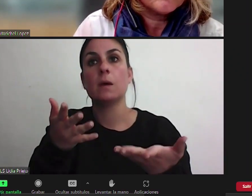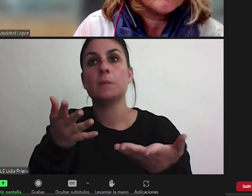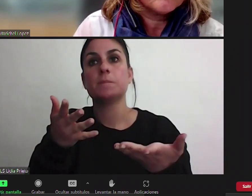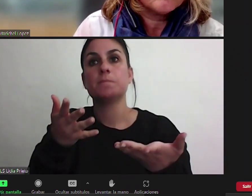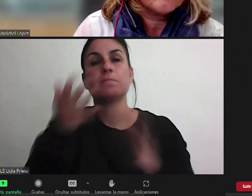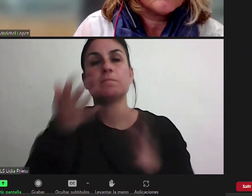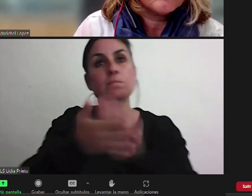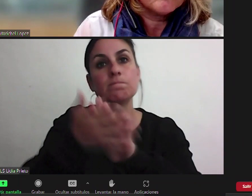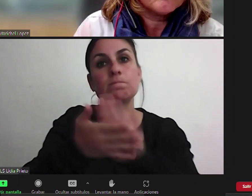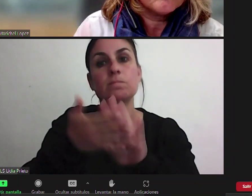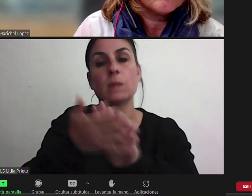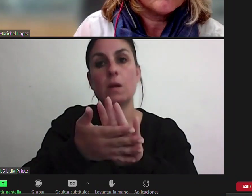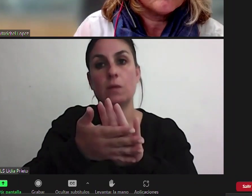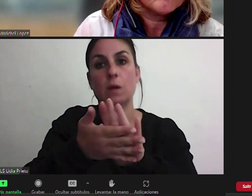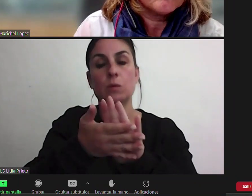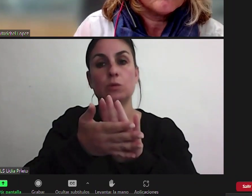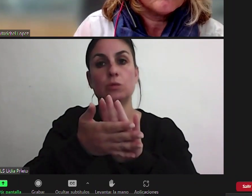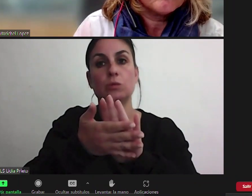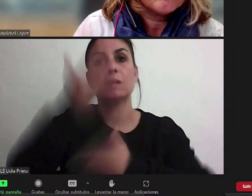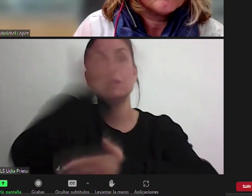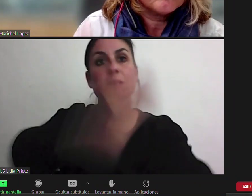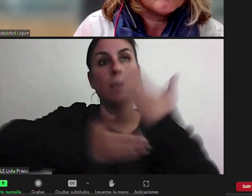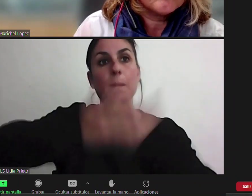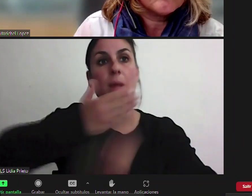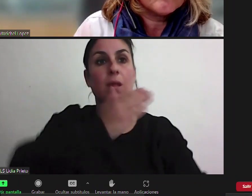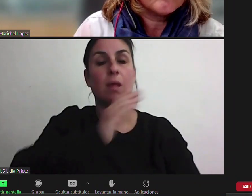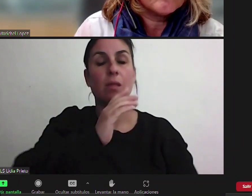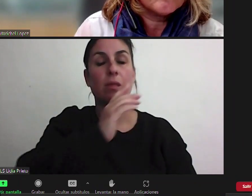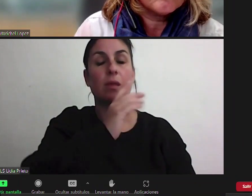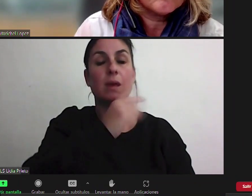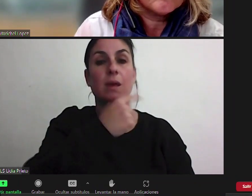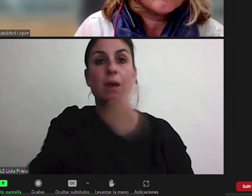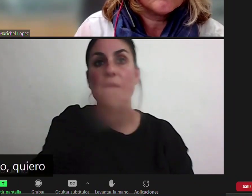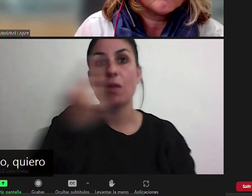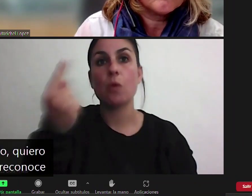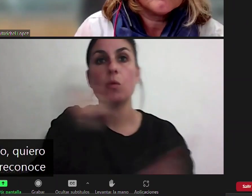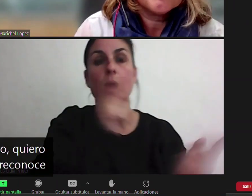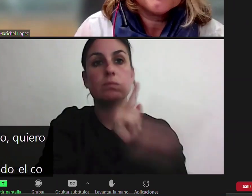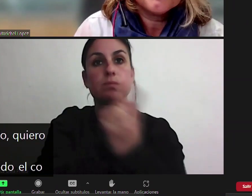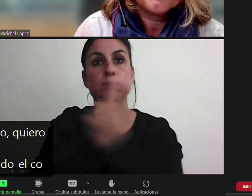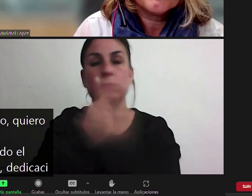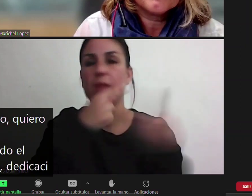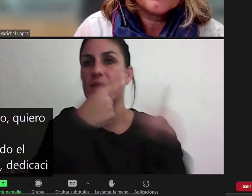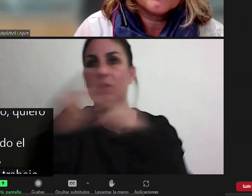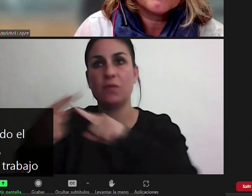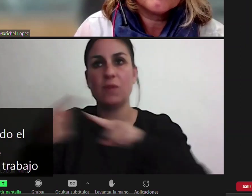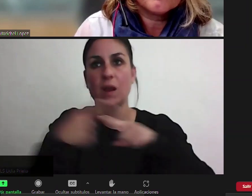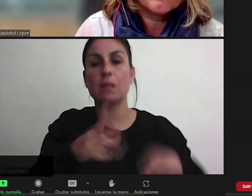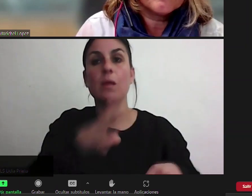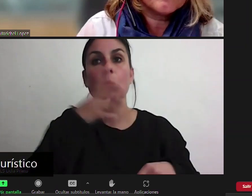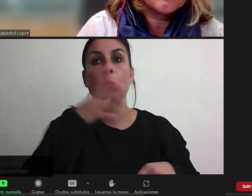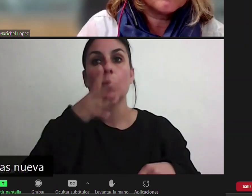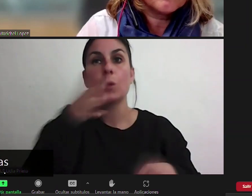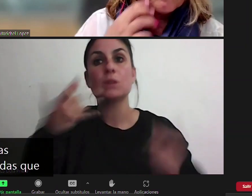adecuado en cada tipo de discapacidad, porque como sabéis, la discapacidad es el